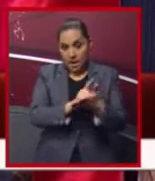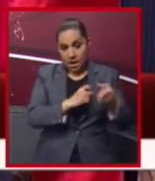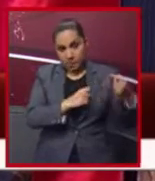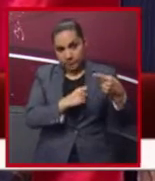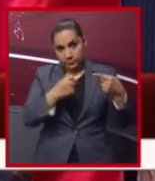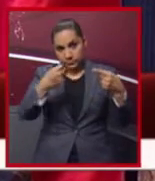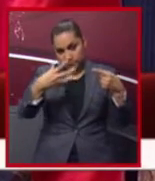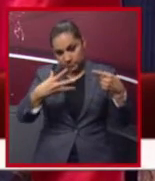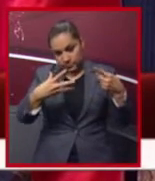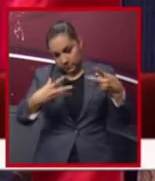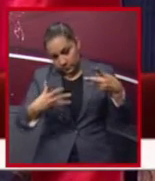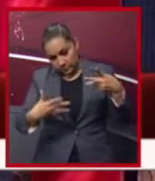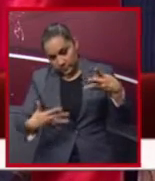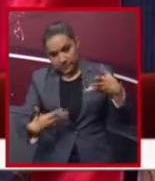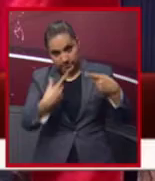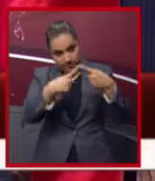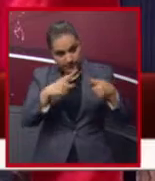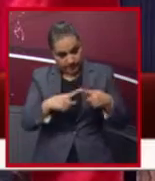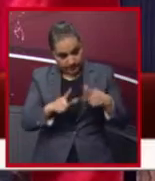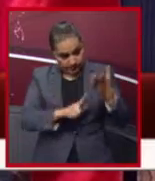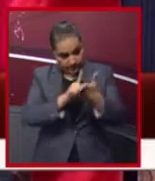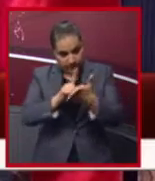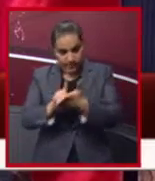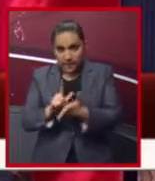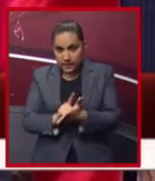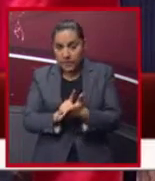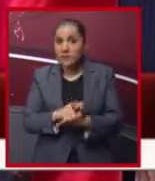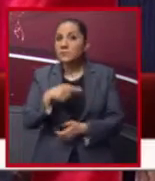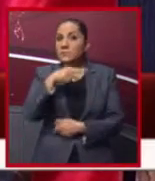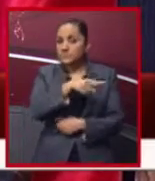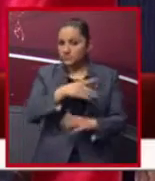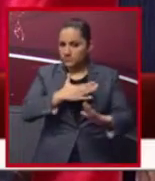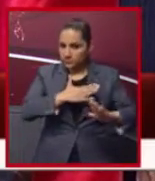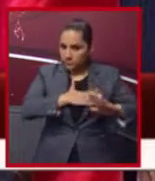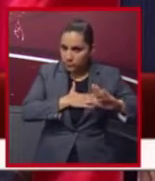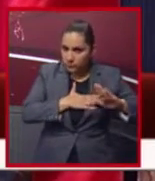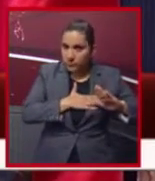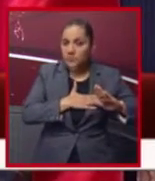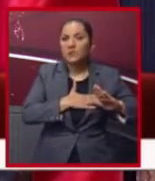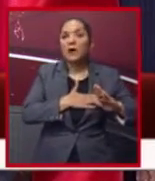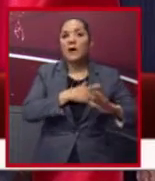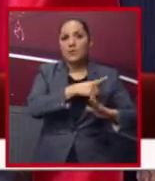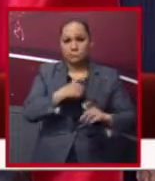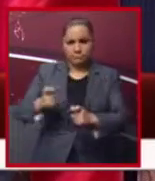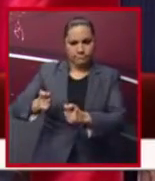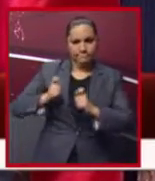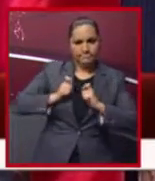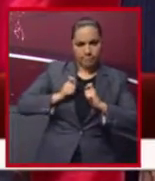de ella emanen, y desempeñar leal y patrióticamente